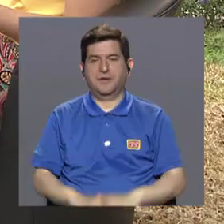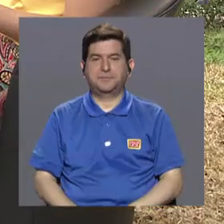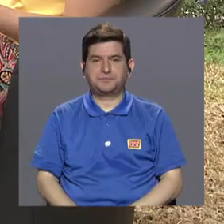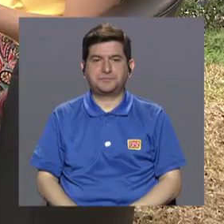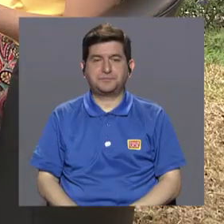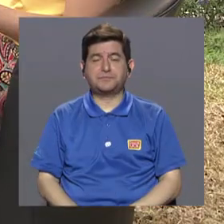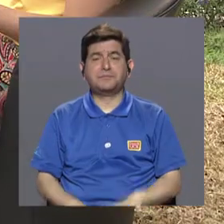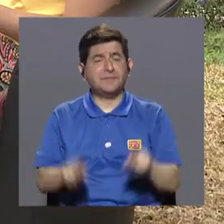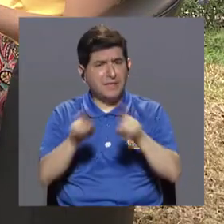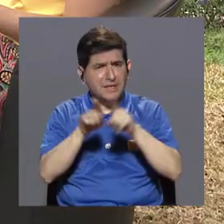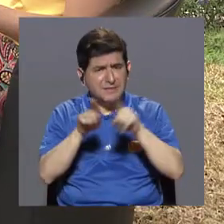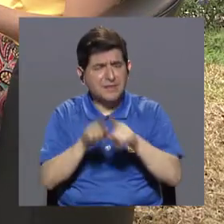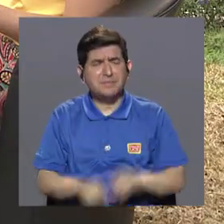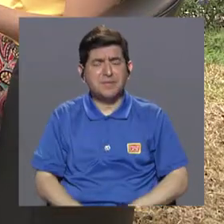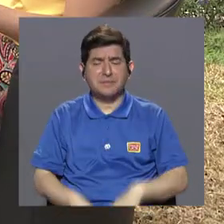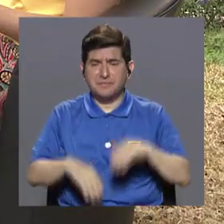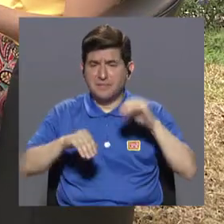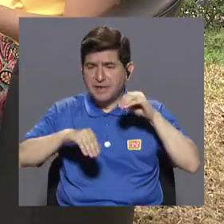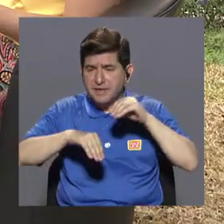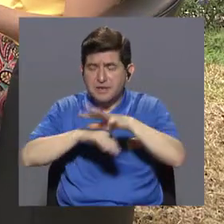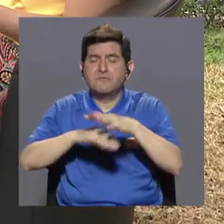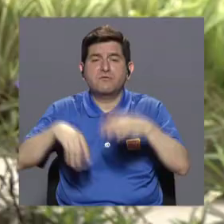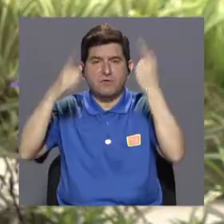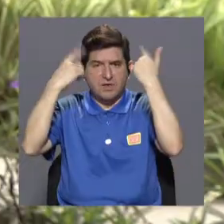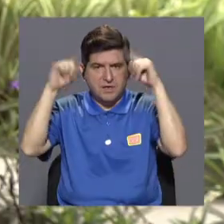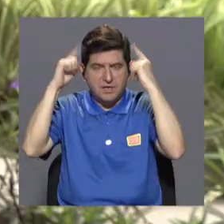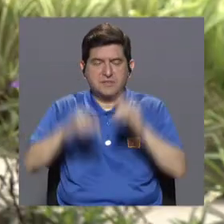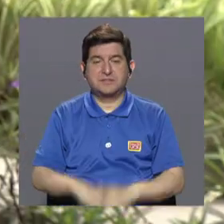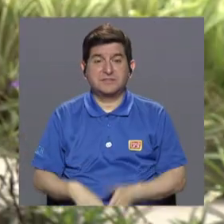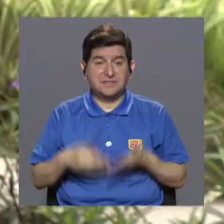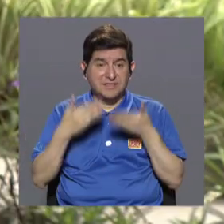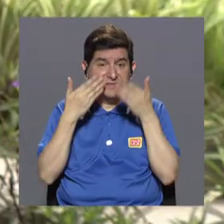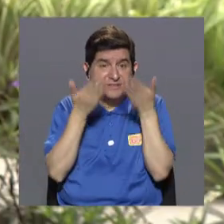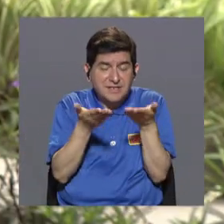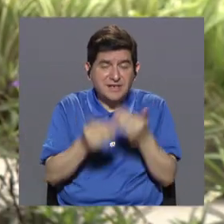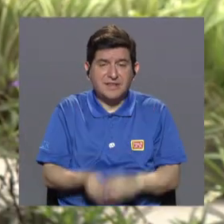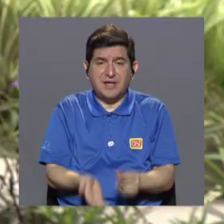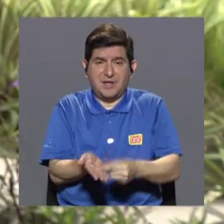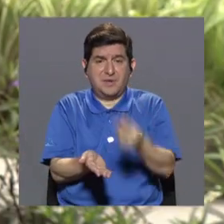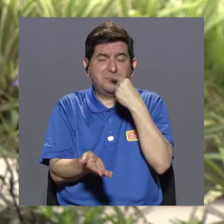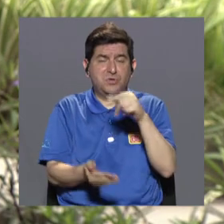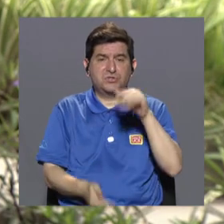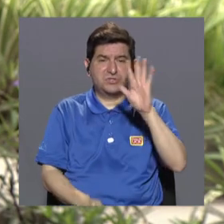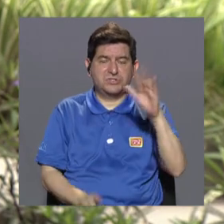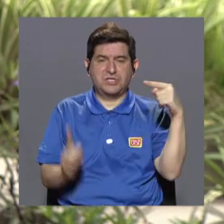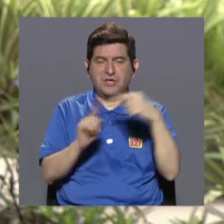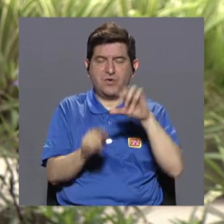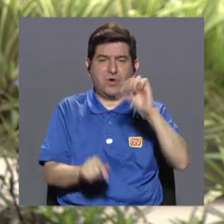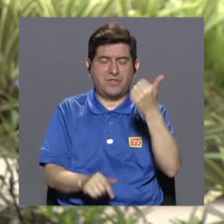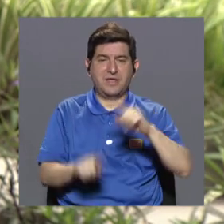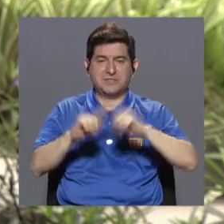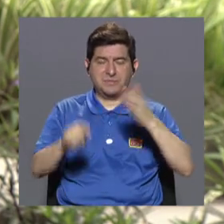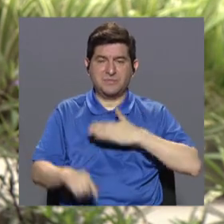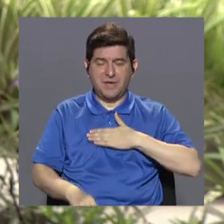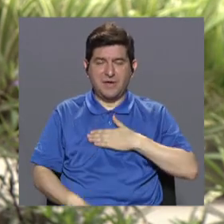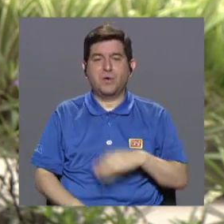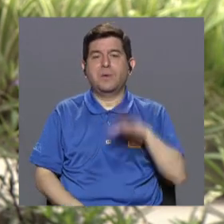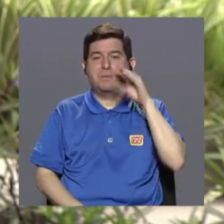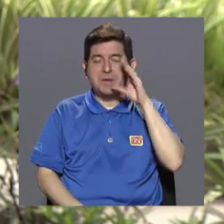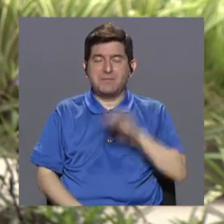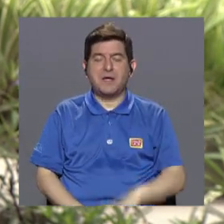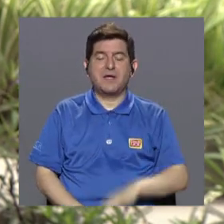sí mejor también para que sea efectivo, ¿verdad?, porque si le damos, por ejemplo, una tableta que es de 5 a 10 y mi perrito